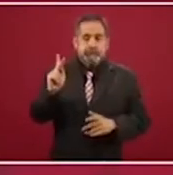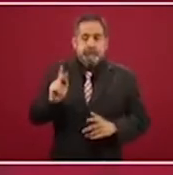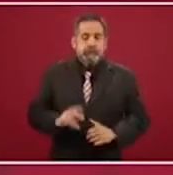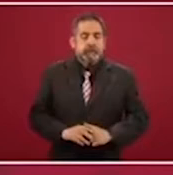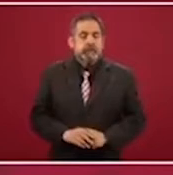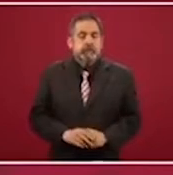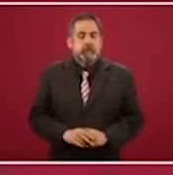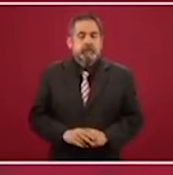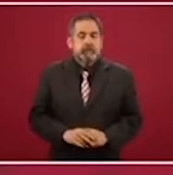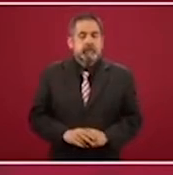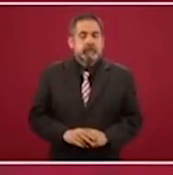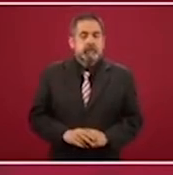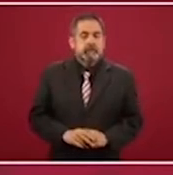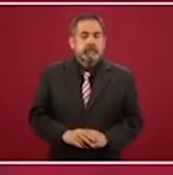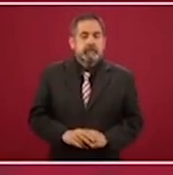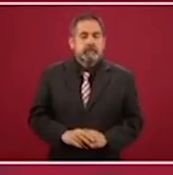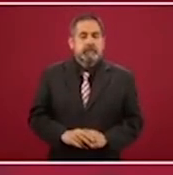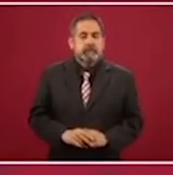muy